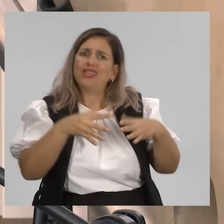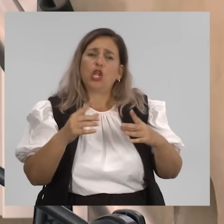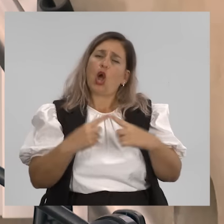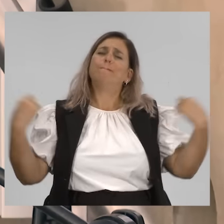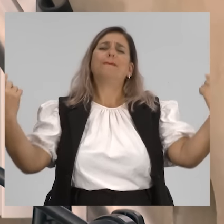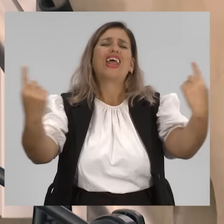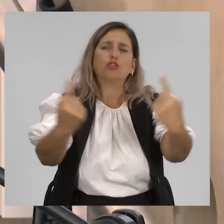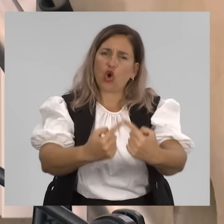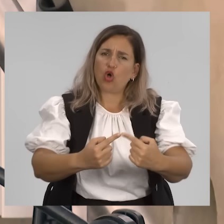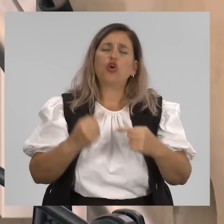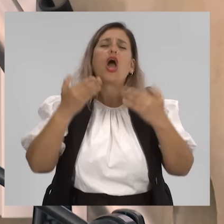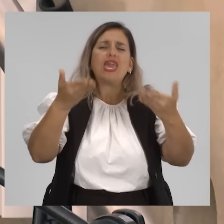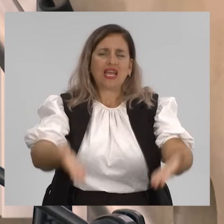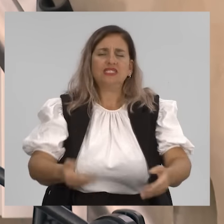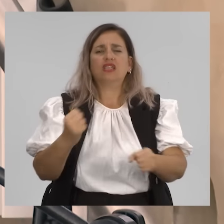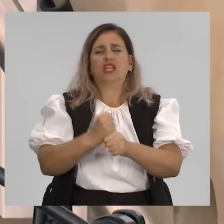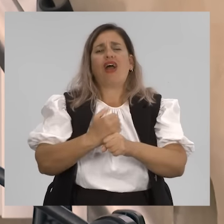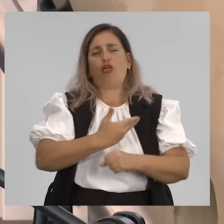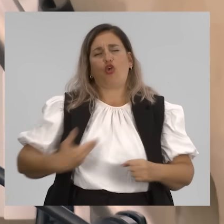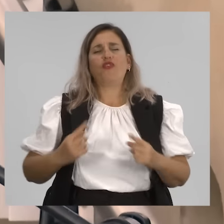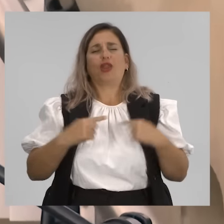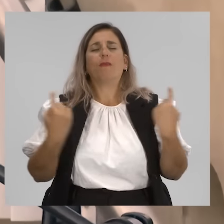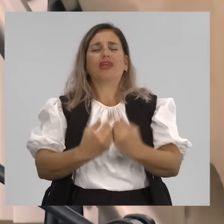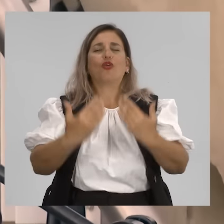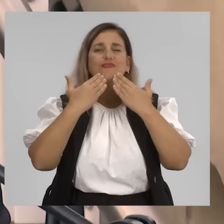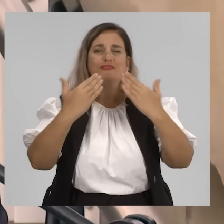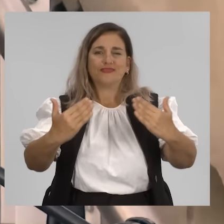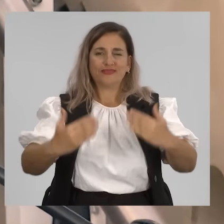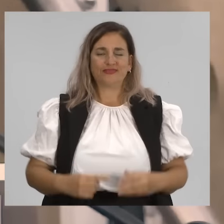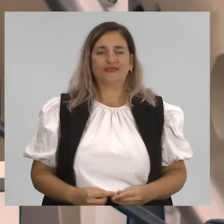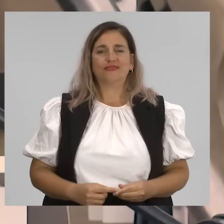no es para un puñado, esto es para todos. Y así ha actuado el gobierno. Muchas gracias.